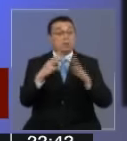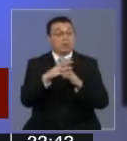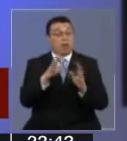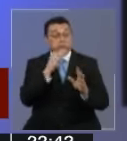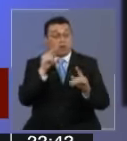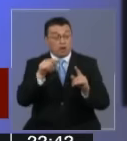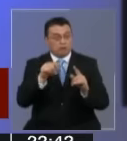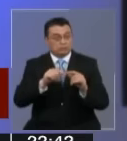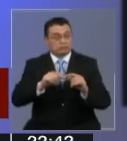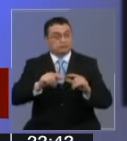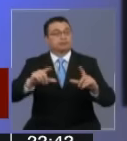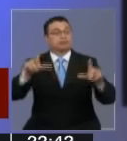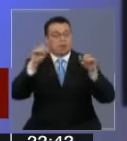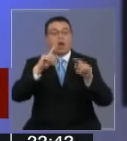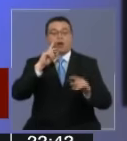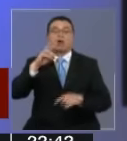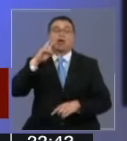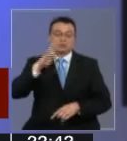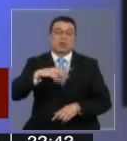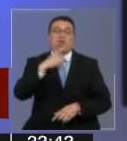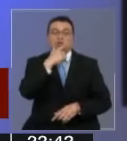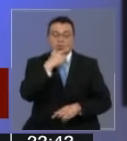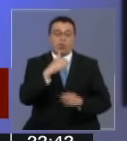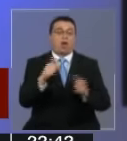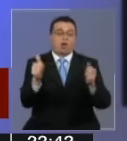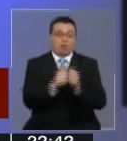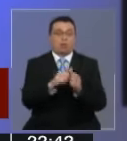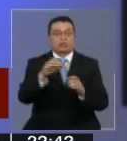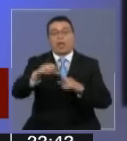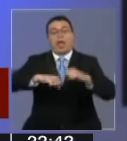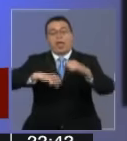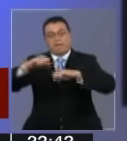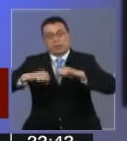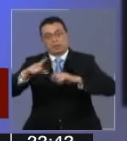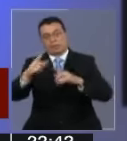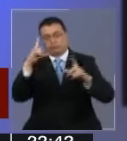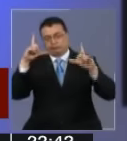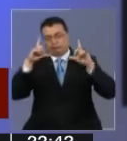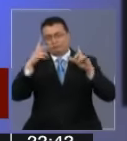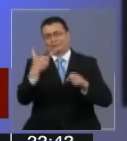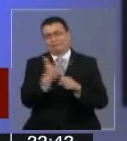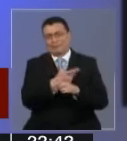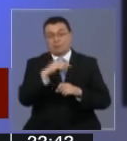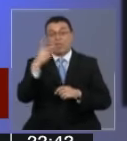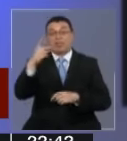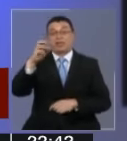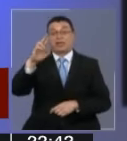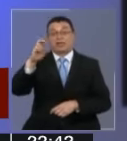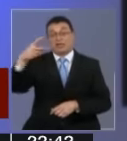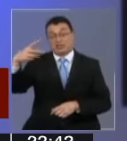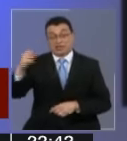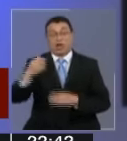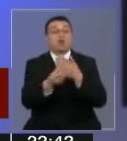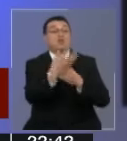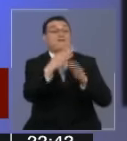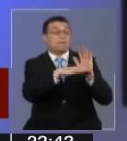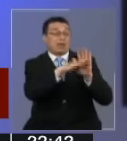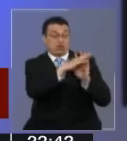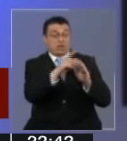crisis yo creo que no hay ninguna duda de que junto con la caída del empresariado, la caída de la derecha, la caída de la nueva